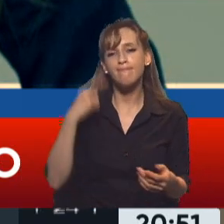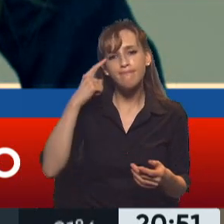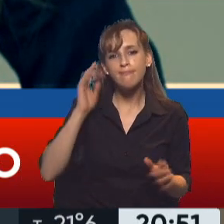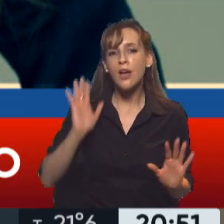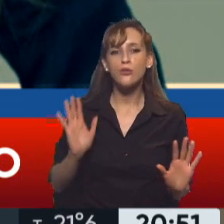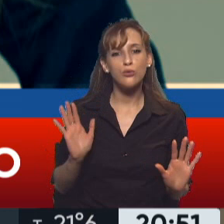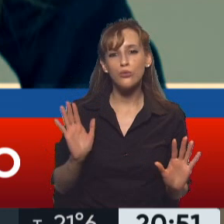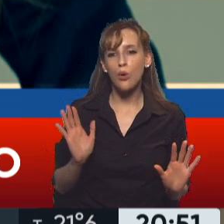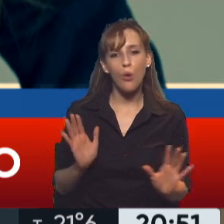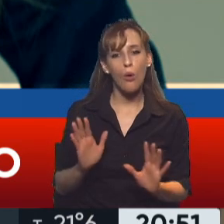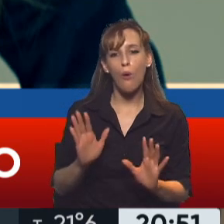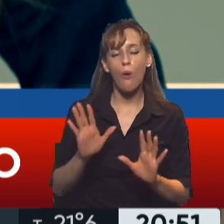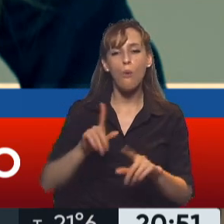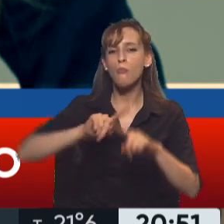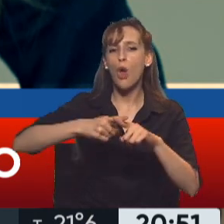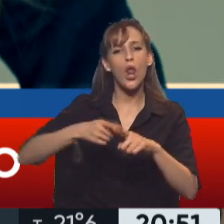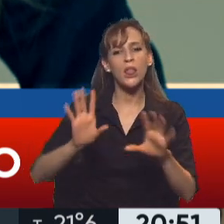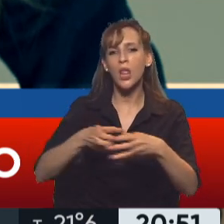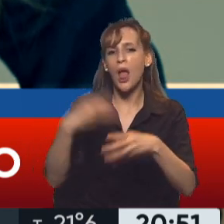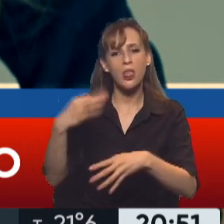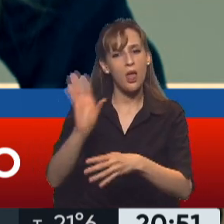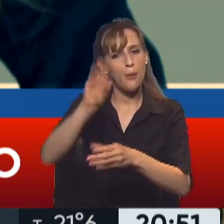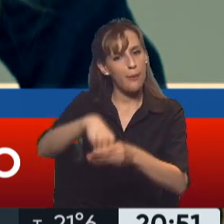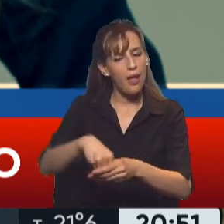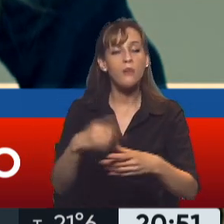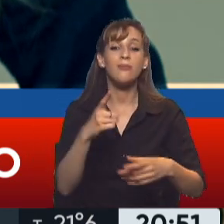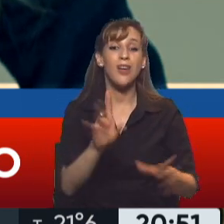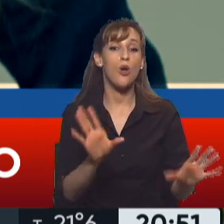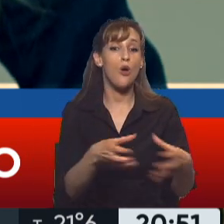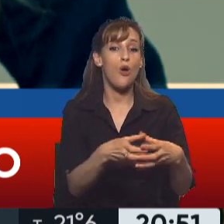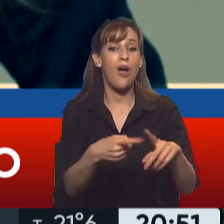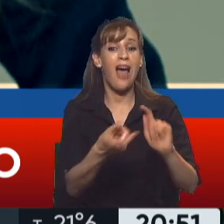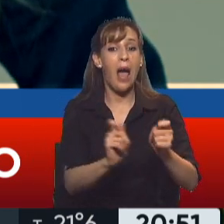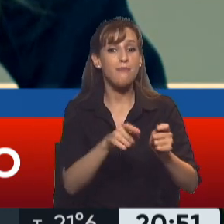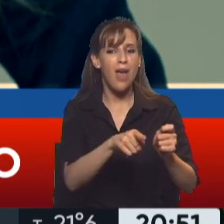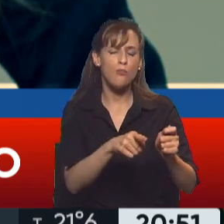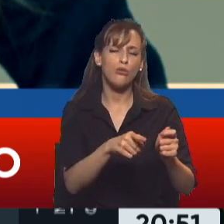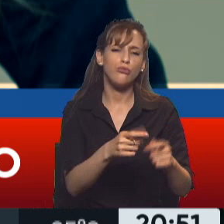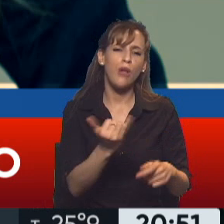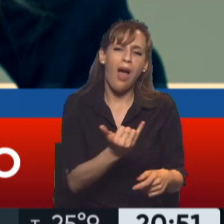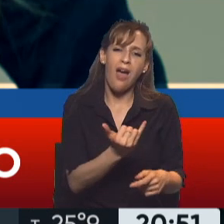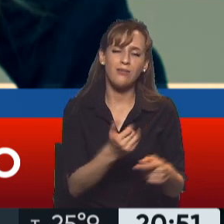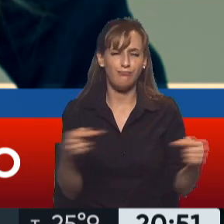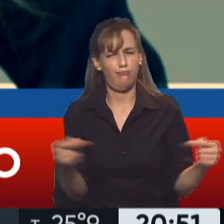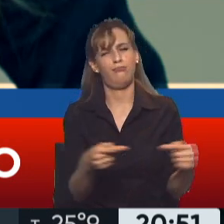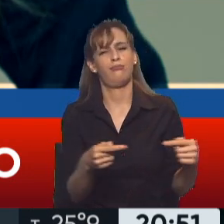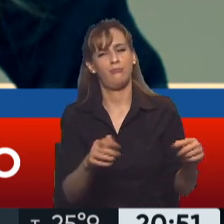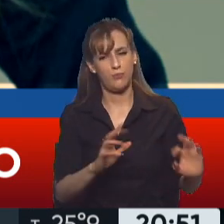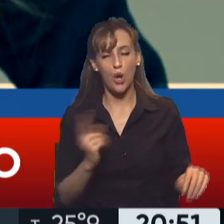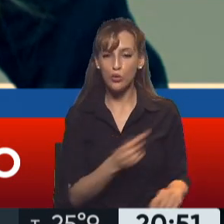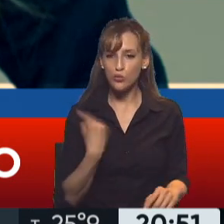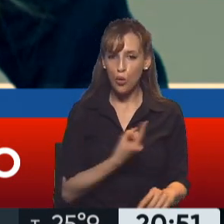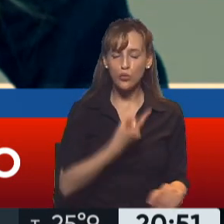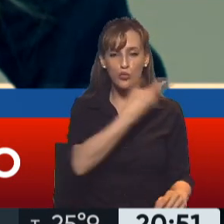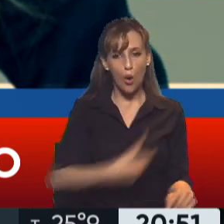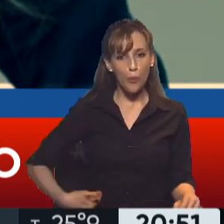el cuerpo a la institución política. Y creo que Cambiemos tiene en esto una contradicción muy grande, porque nosotros somos un gobierno que tiene